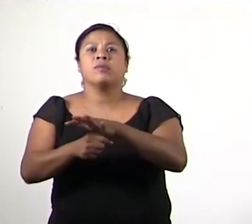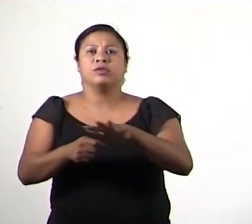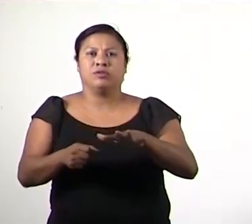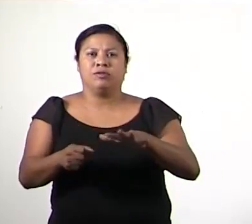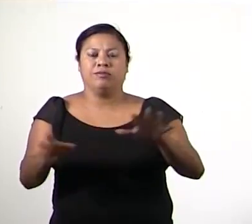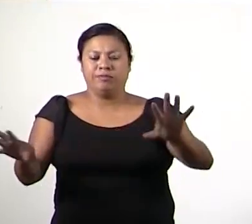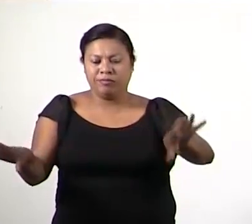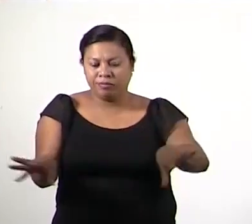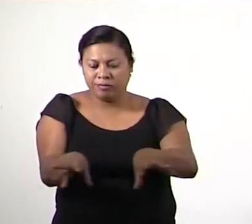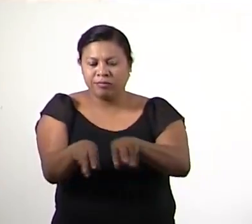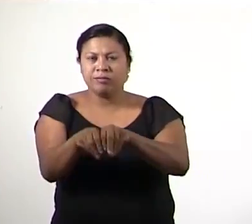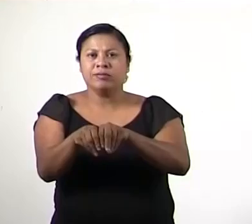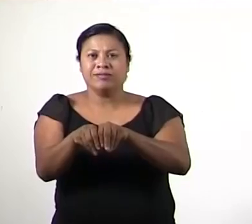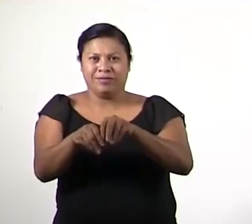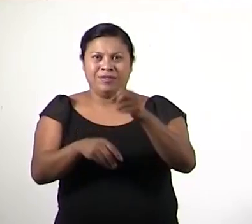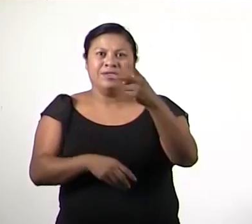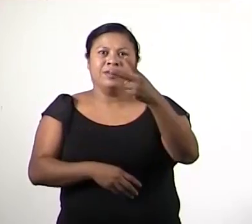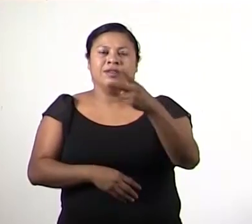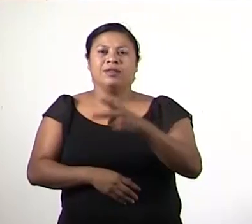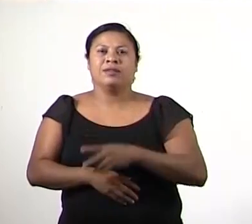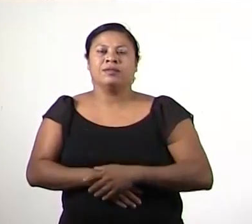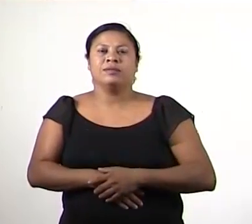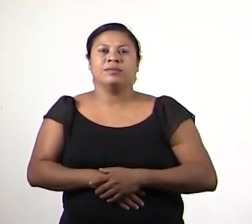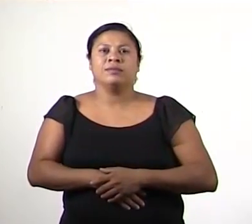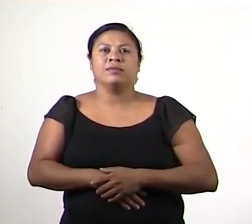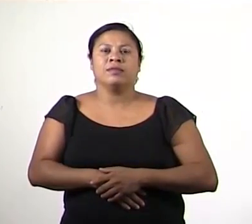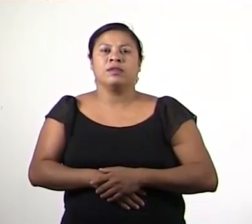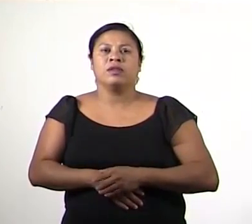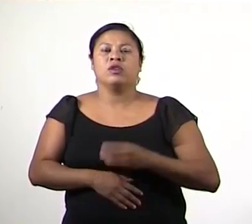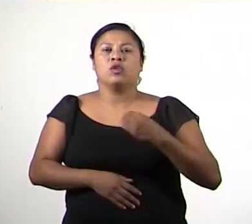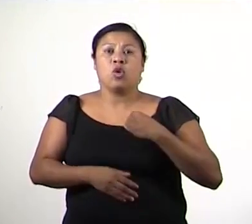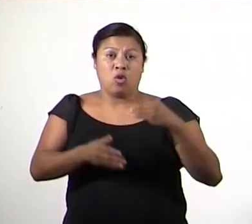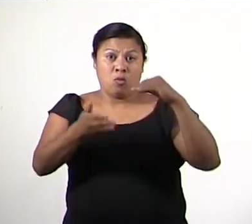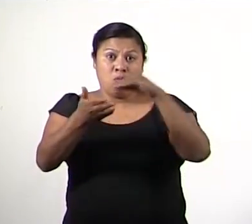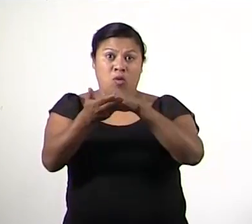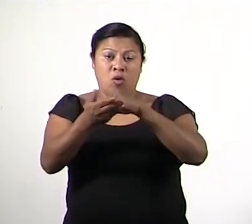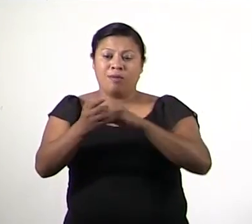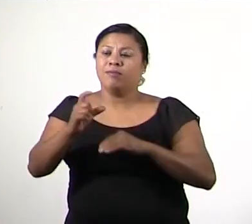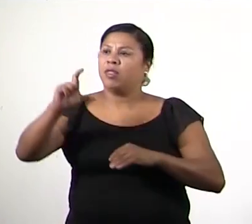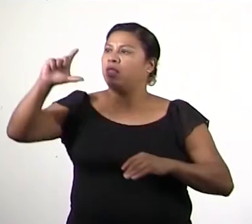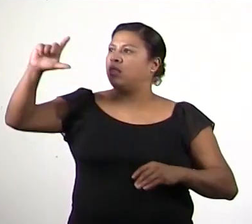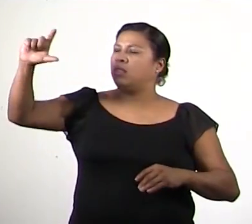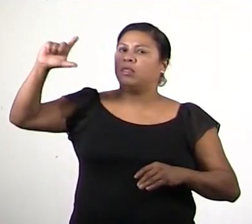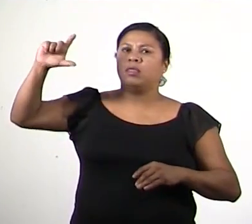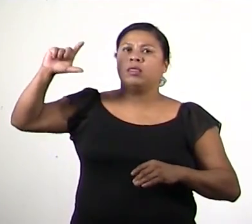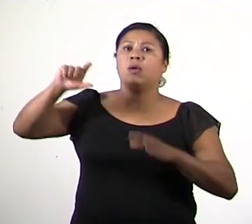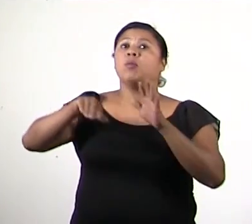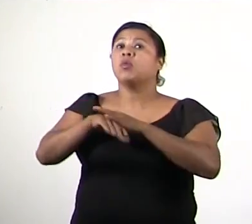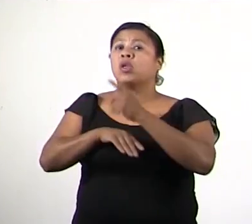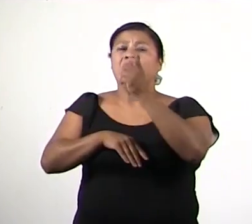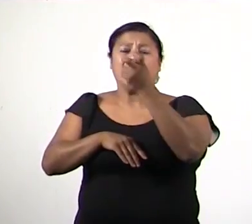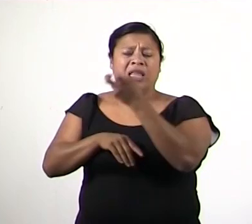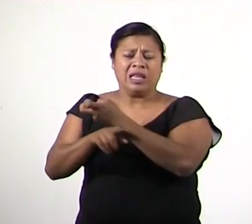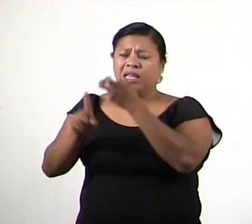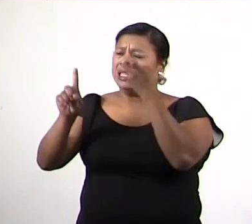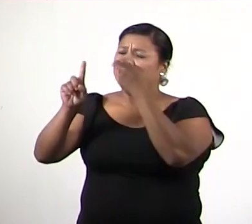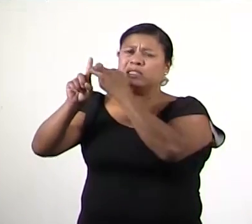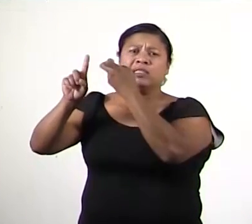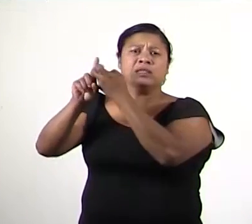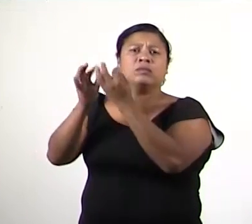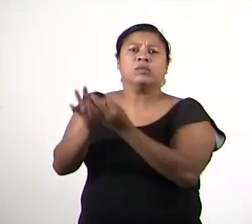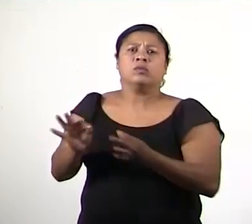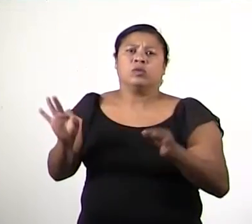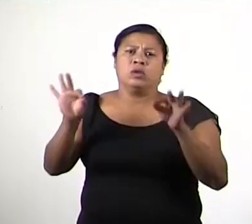información. ¿Sale? Lo pongo con mayúsculas porque es muy